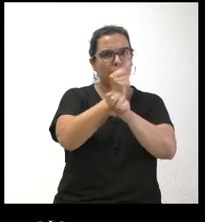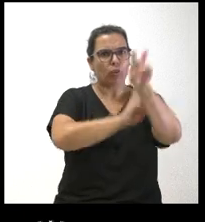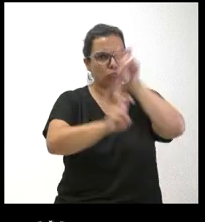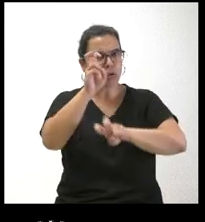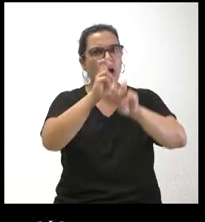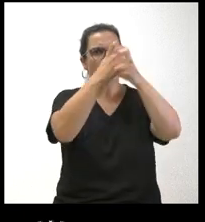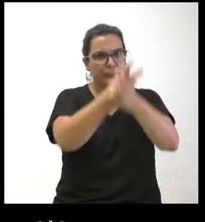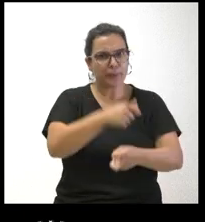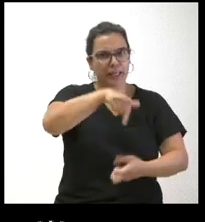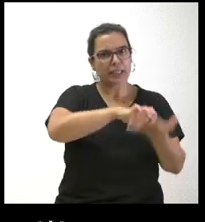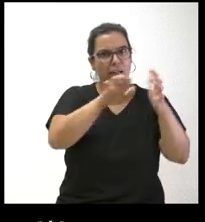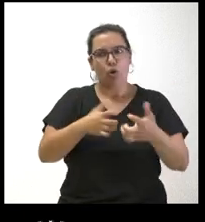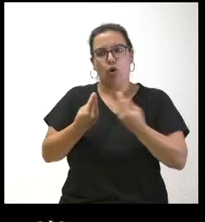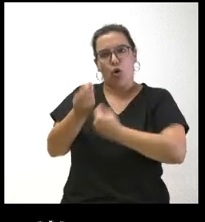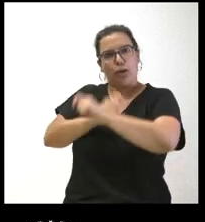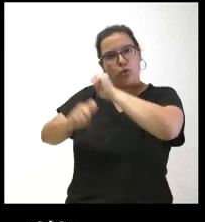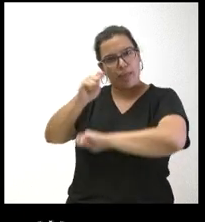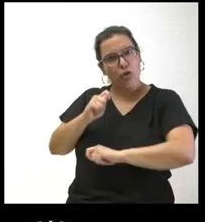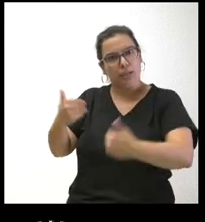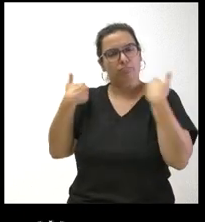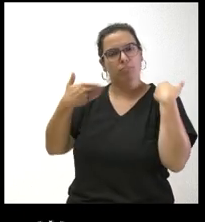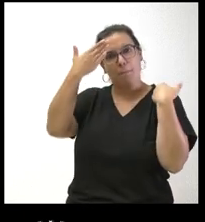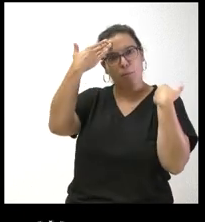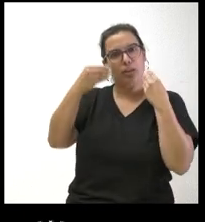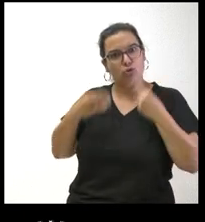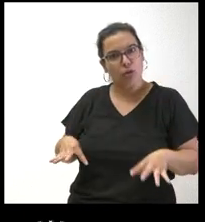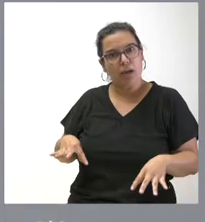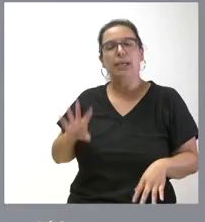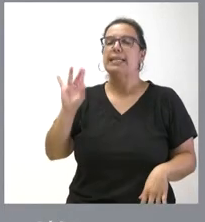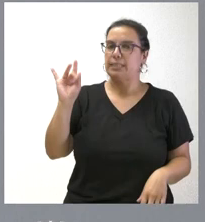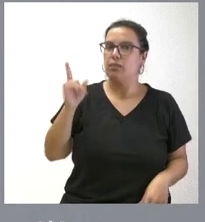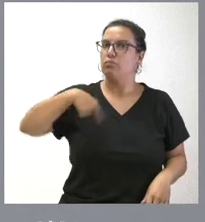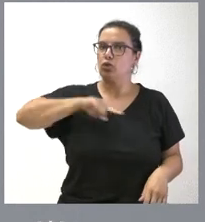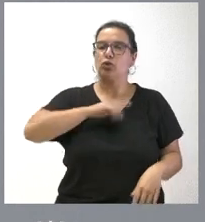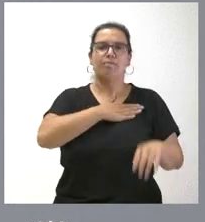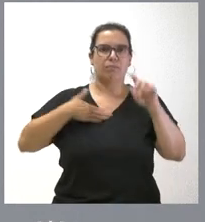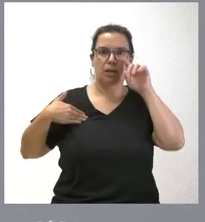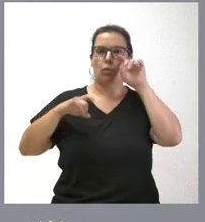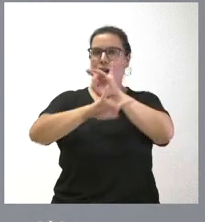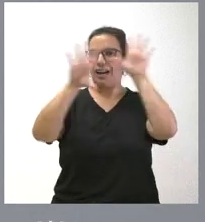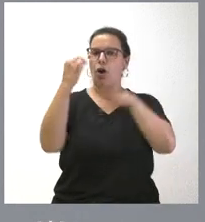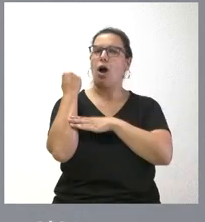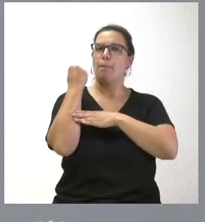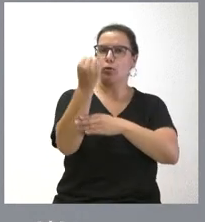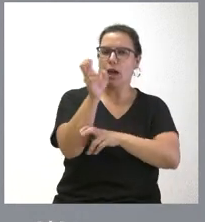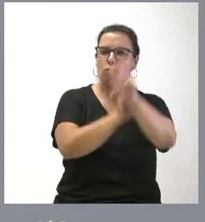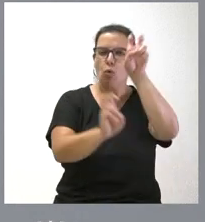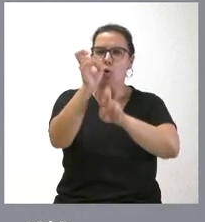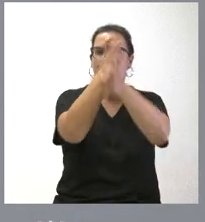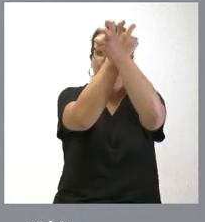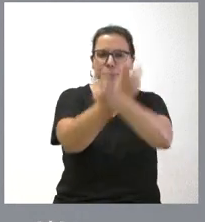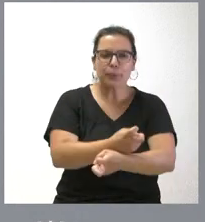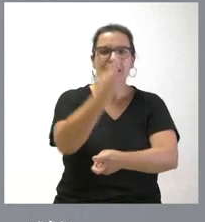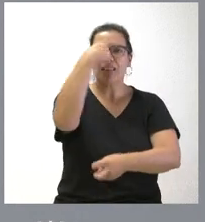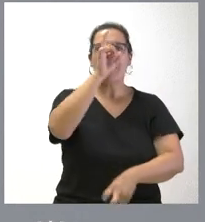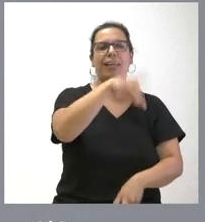exhumación en Castilla y León con las asociaciones memoristas lo estoy haciendo así nuestro deseo claro es apoyar la exhumación e identificación